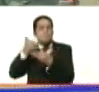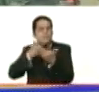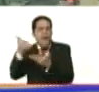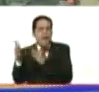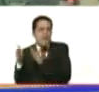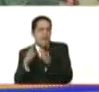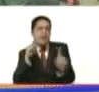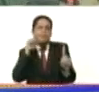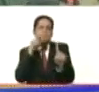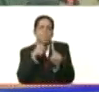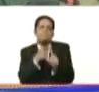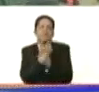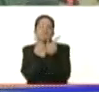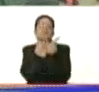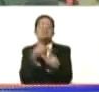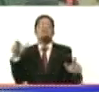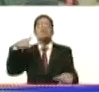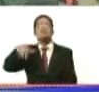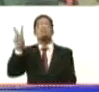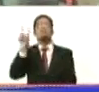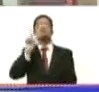a nuestra amada Venezuela.